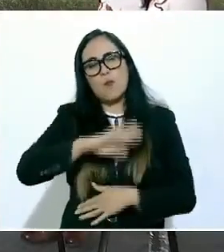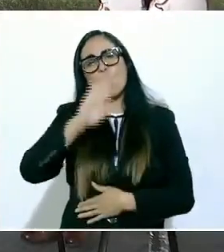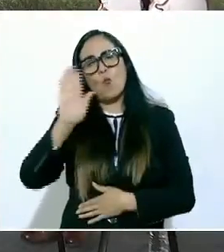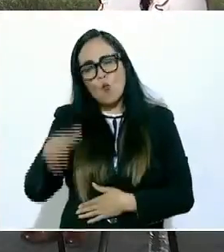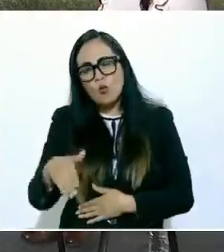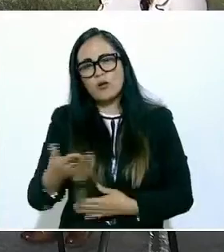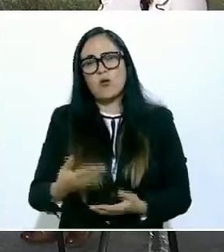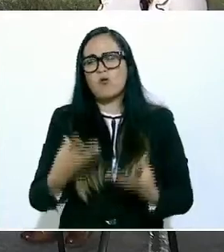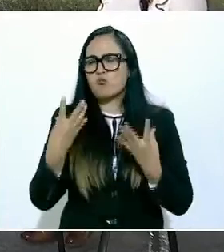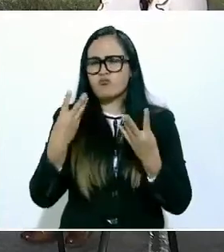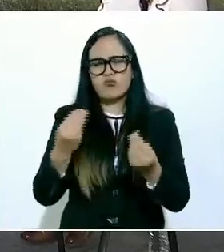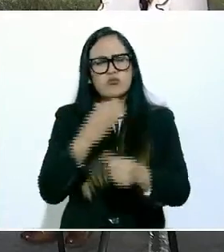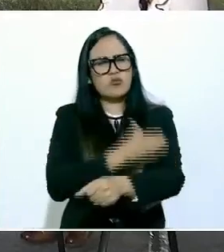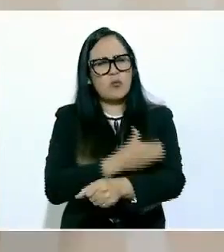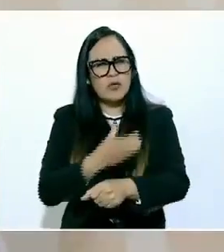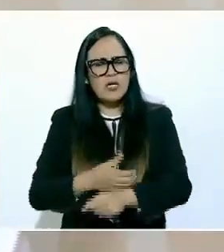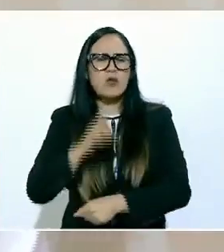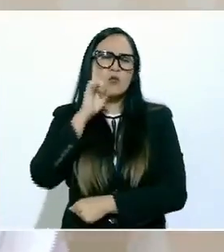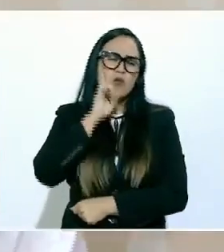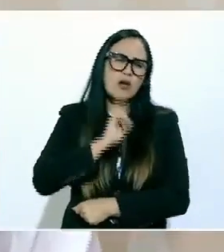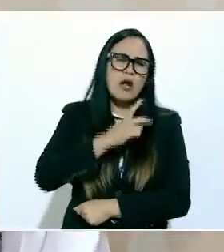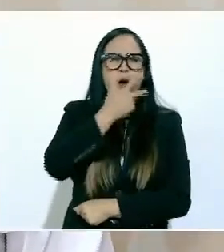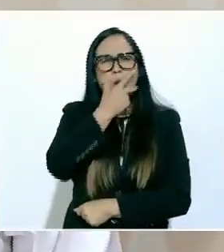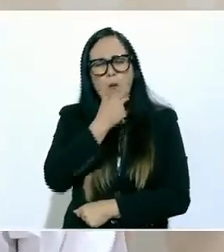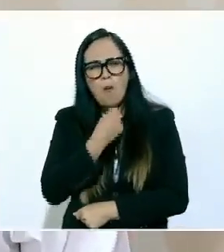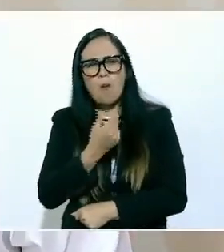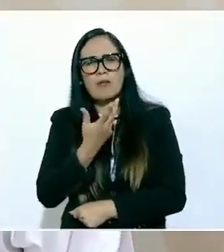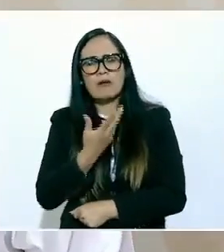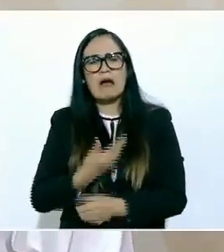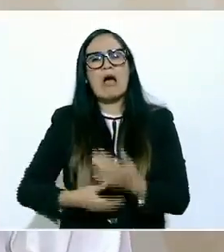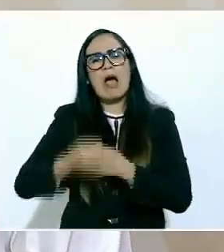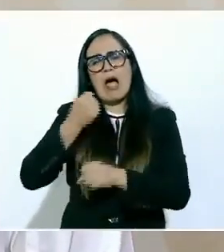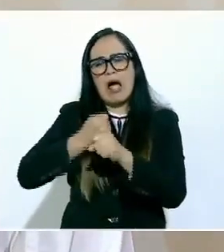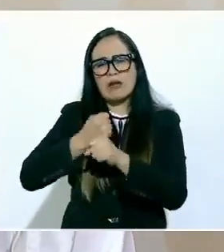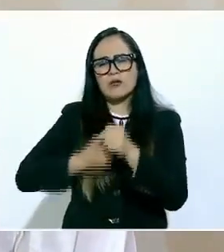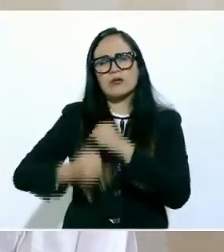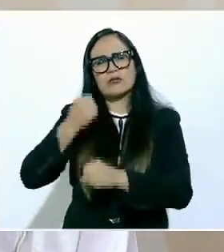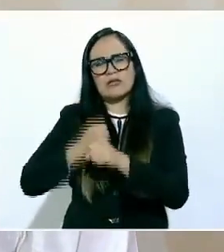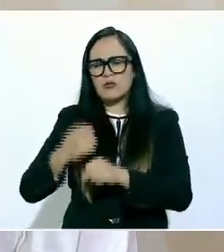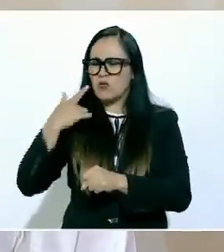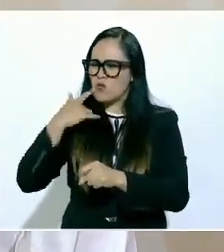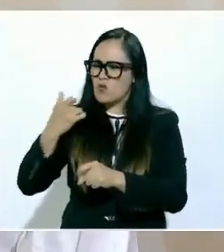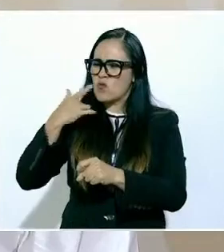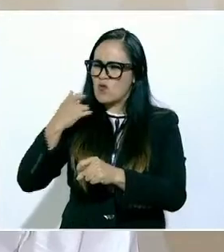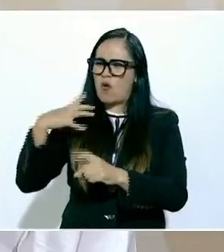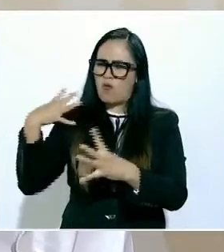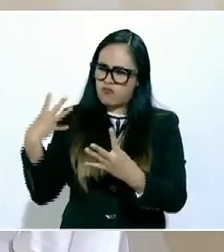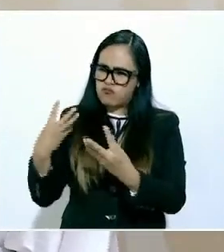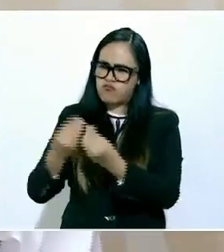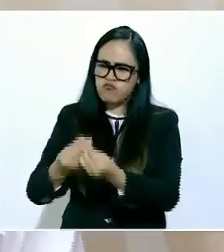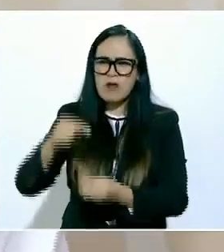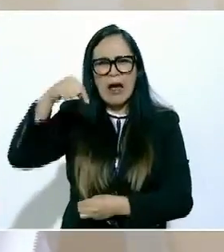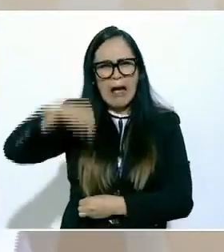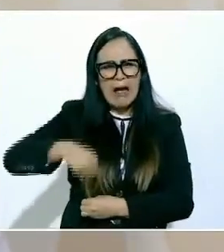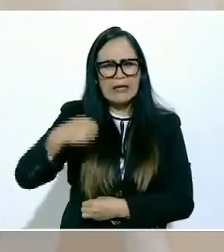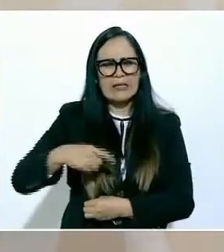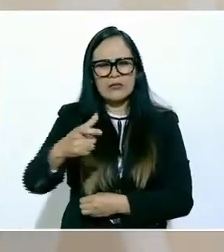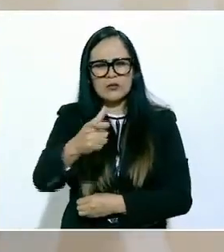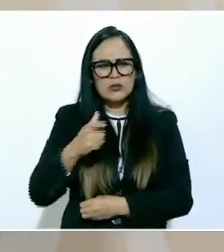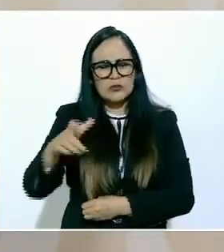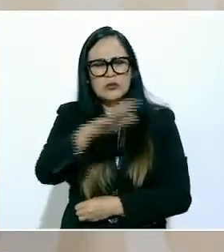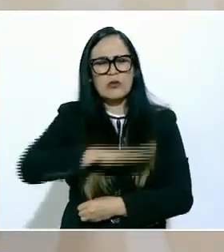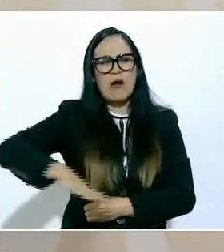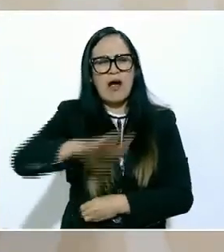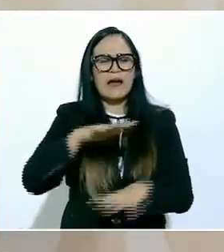muchos compañeros, mujeres y hombres que desde hace años han luchado aquí en Xochimilco por la